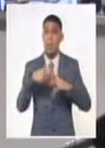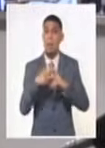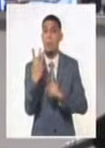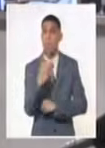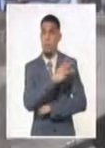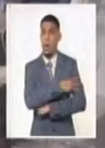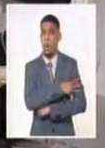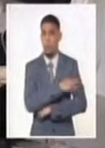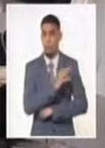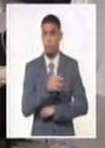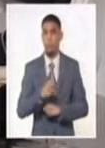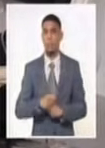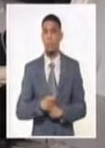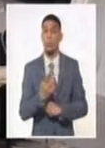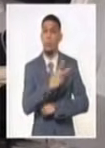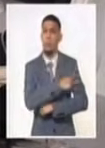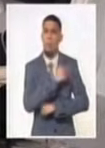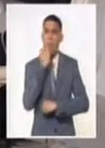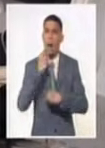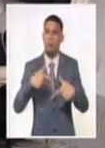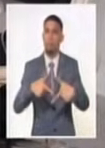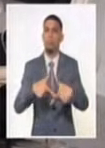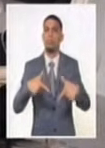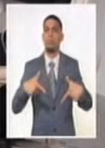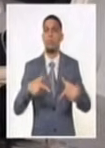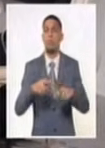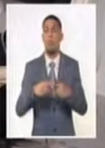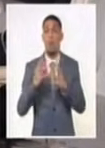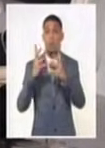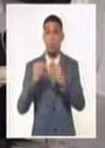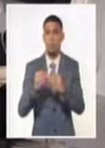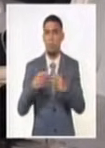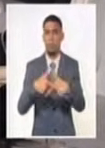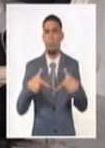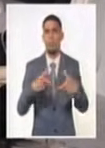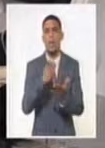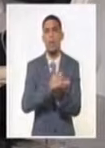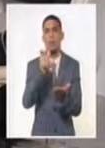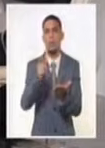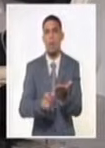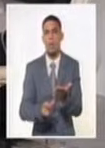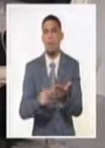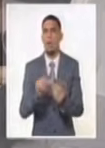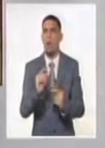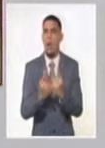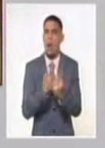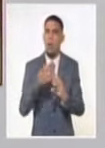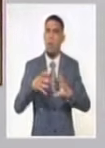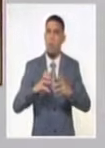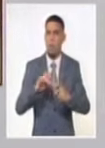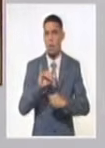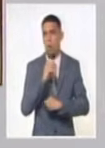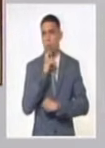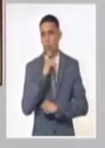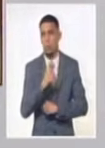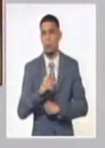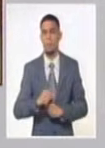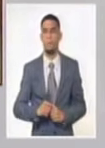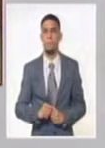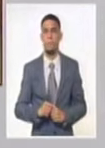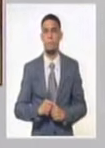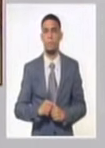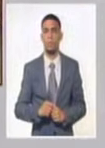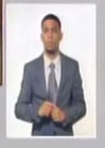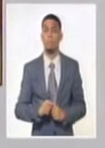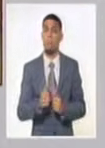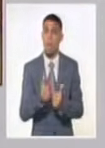realmente la secundaria es mucho más grande en términos de matrícula y de complejidad también, si miramos el país, bueno, han mantenido